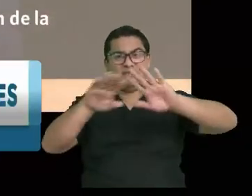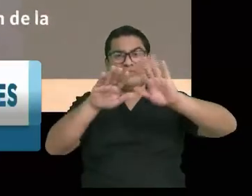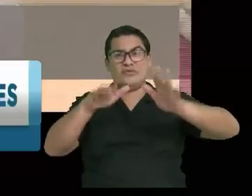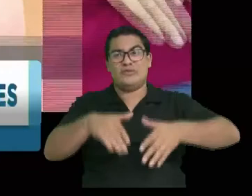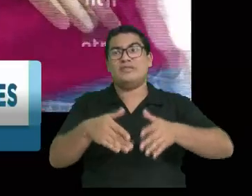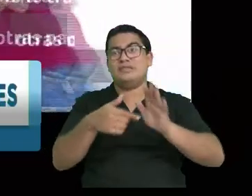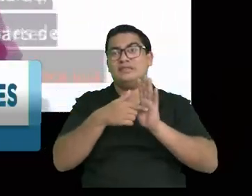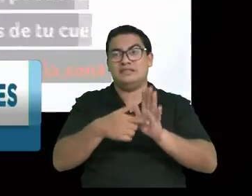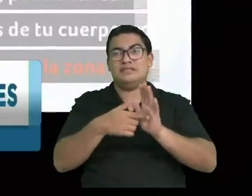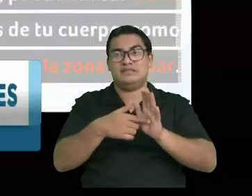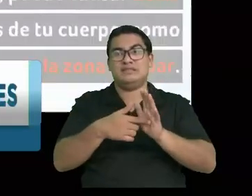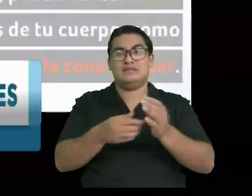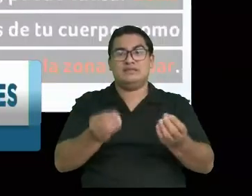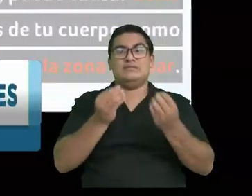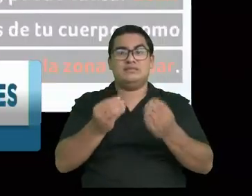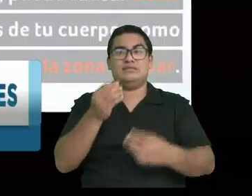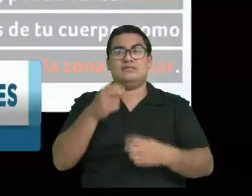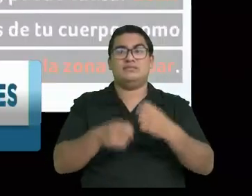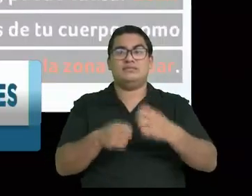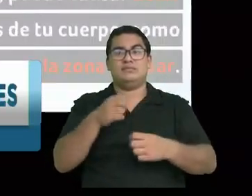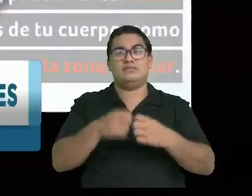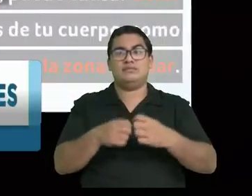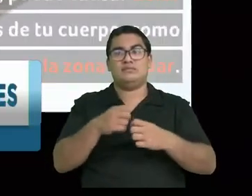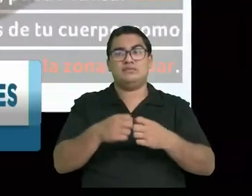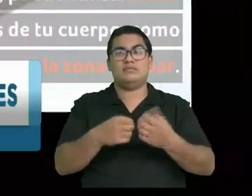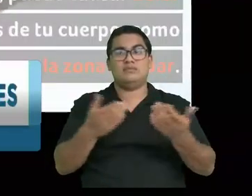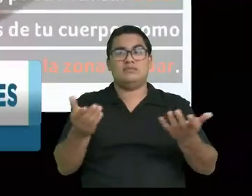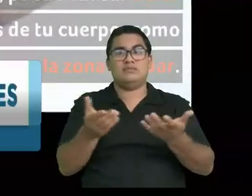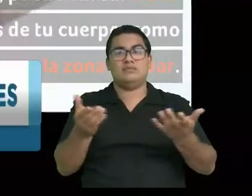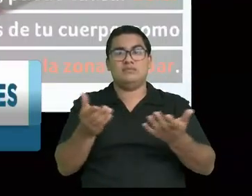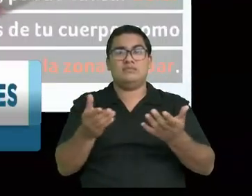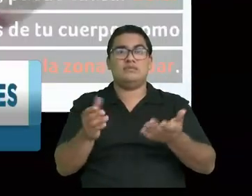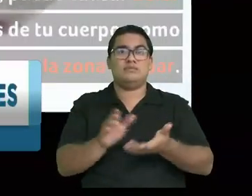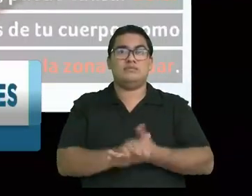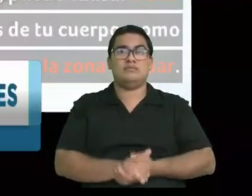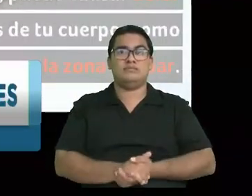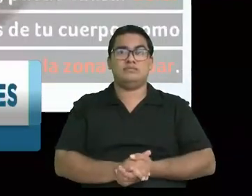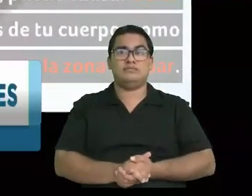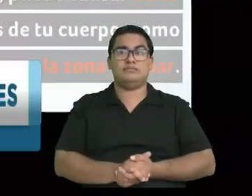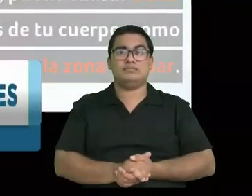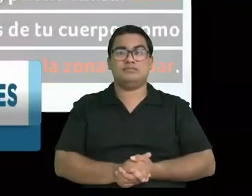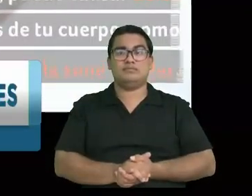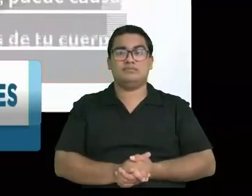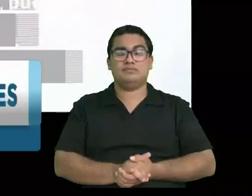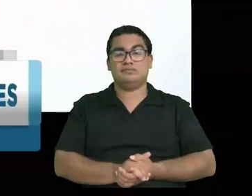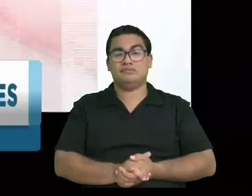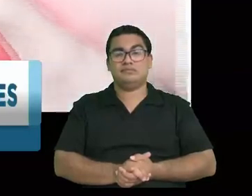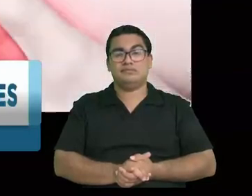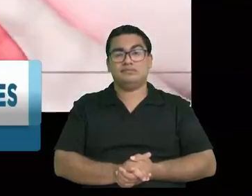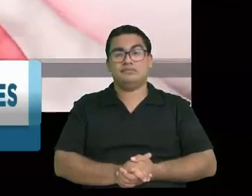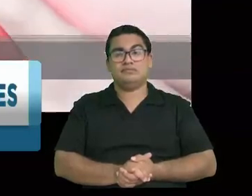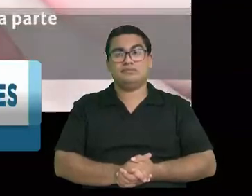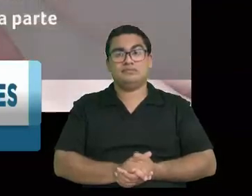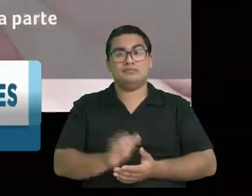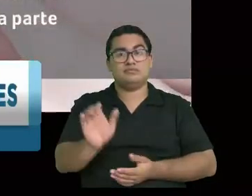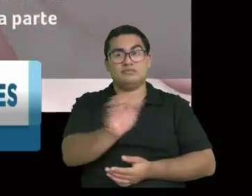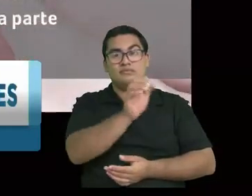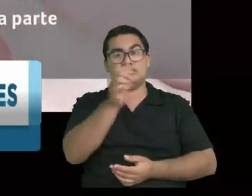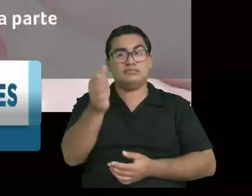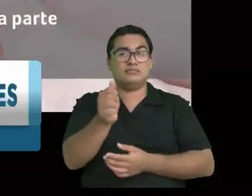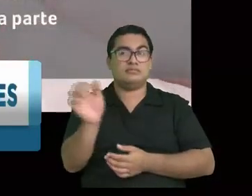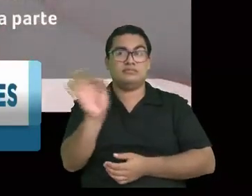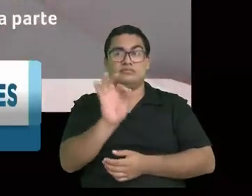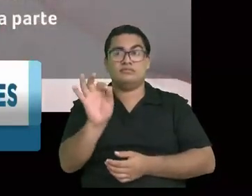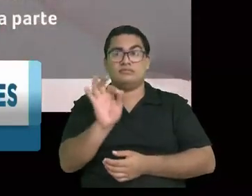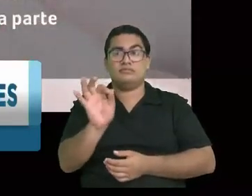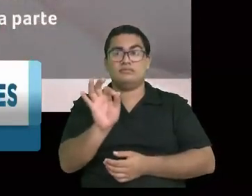Entonces, se presentan mucho, sobre todo en la parte del tobillo. Por y en las piernas. Y en las piernas, así es. Y otro factor, además del peso,